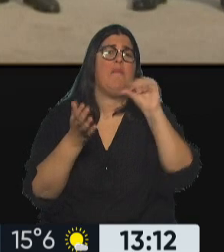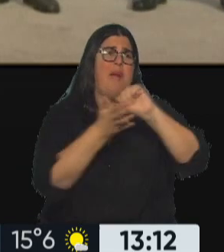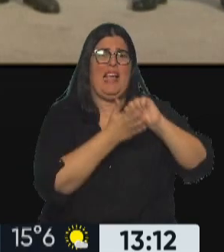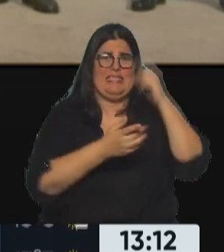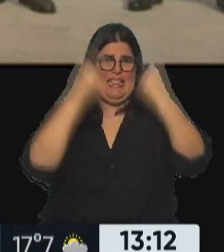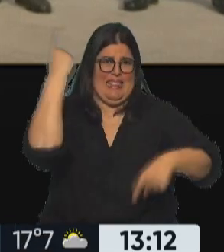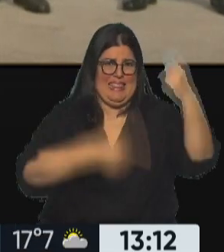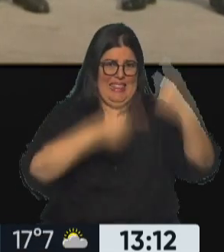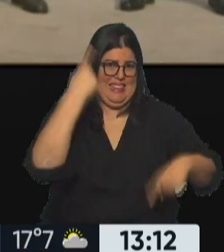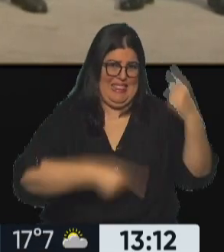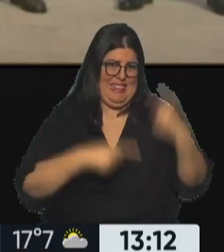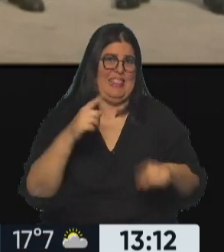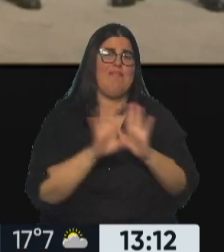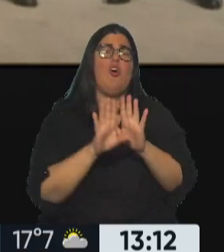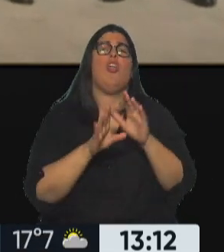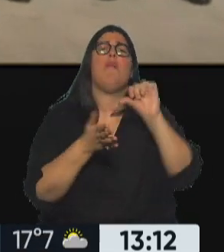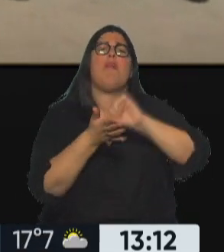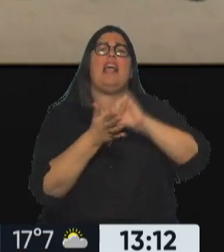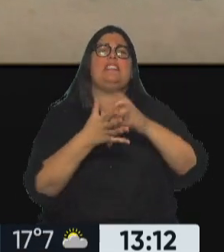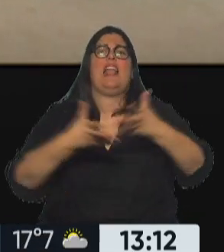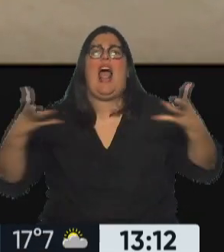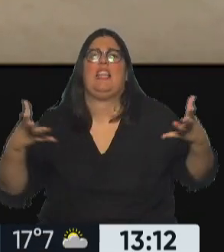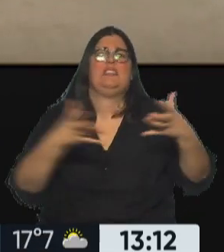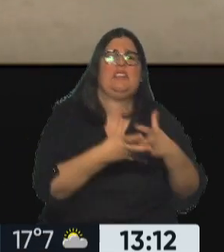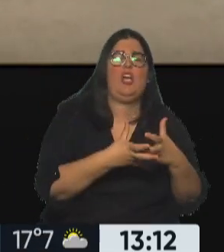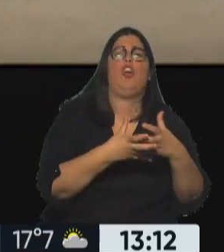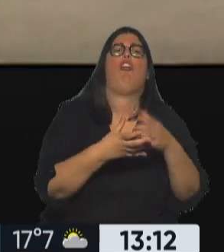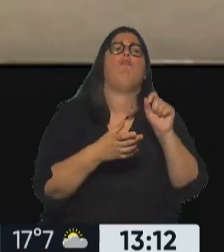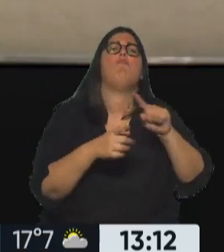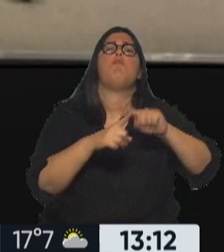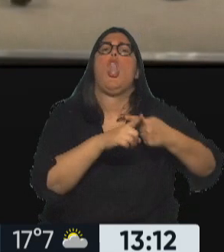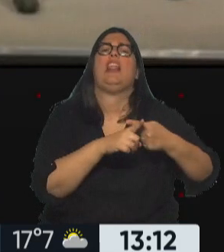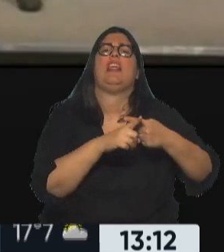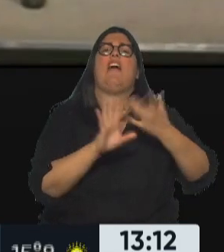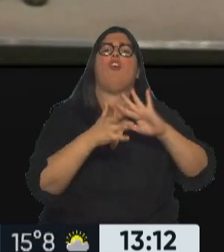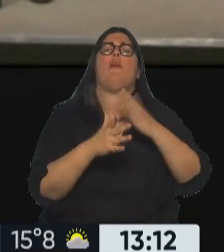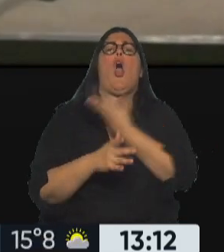Su heterogeneidad de tamaño, su heterogeneidad de régimen político,